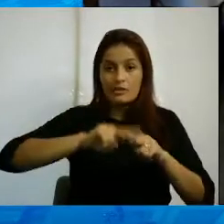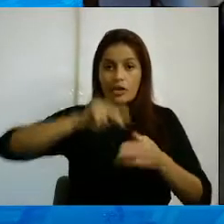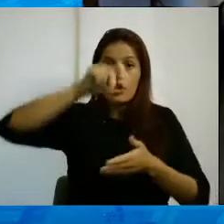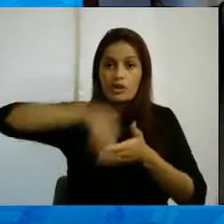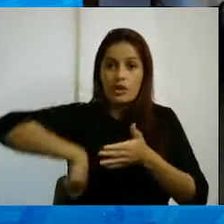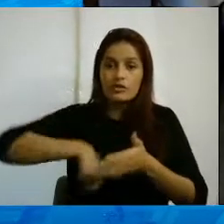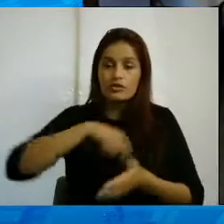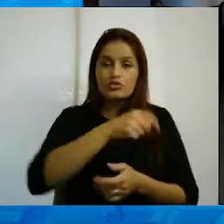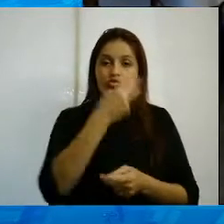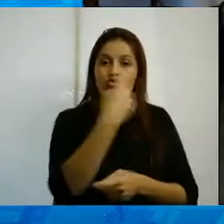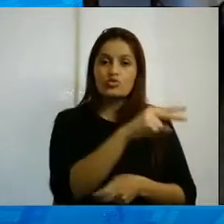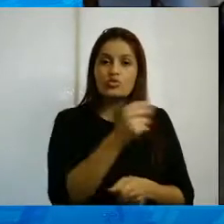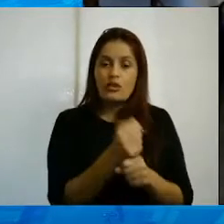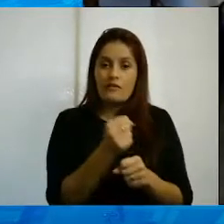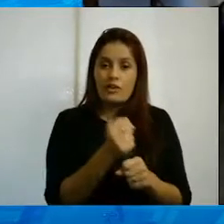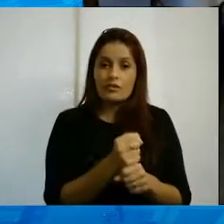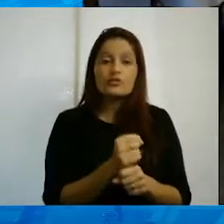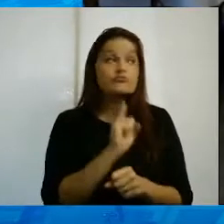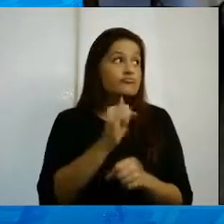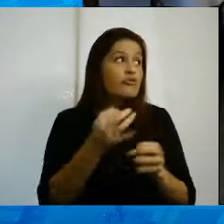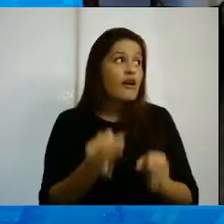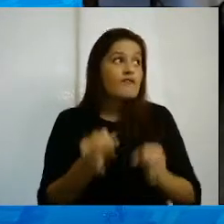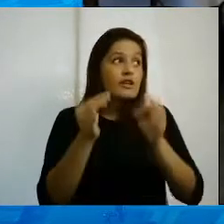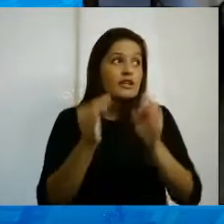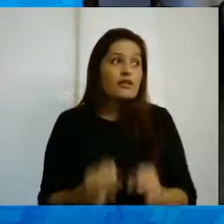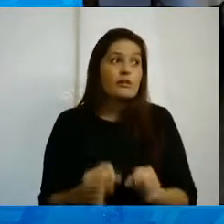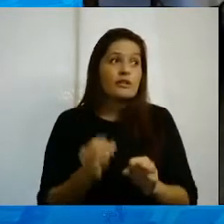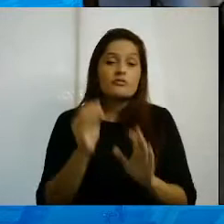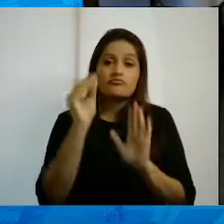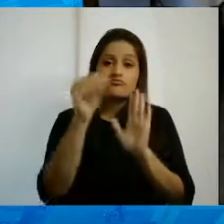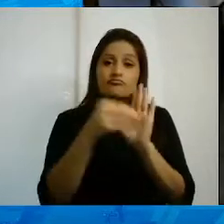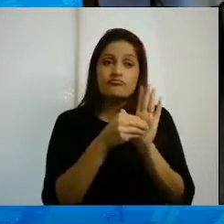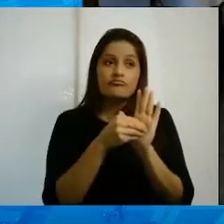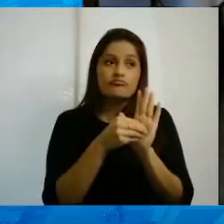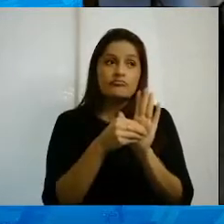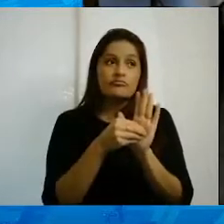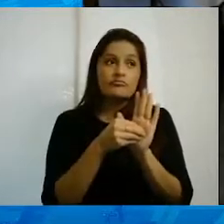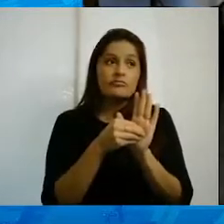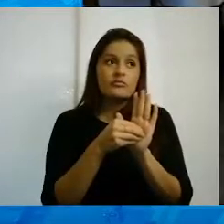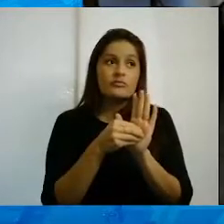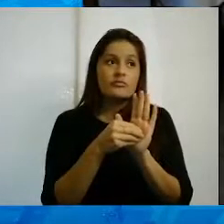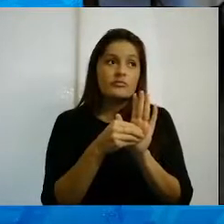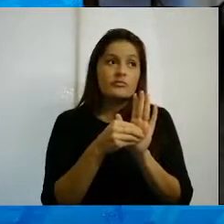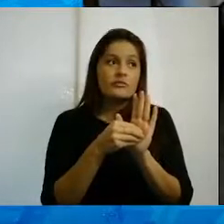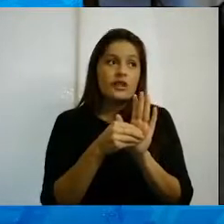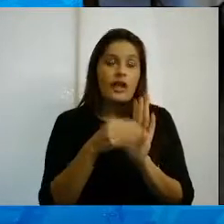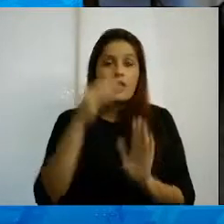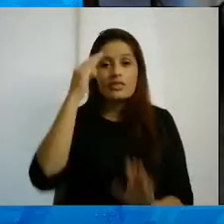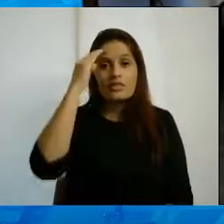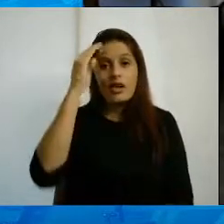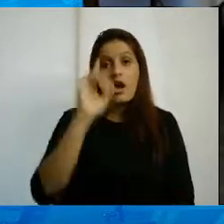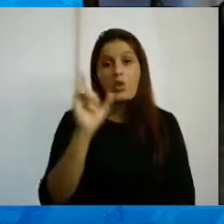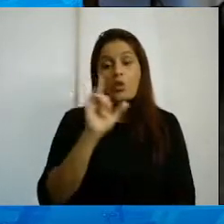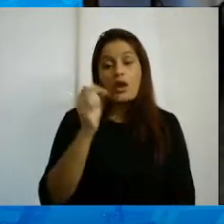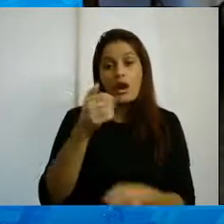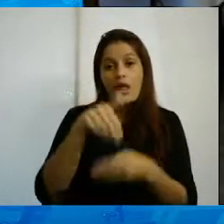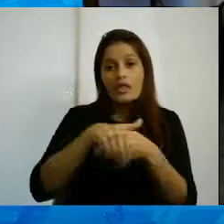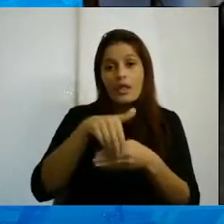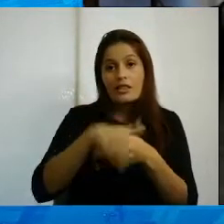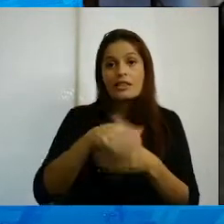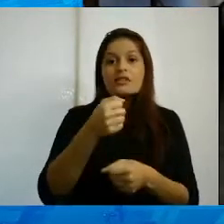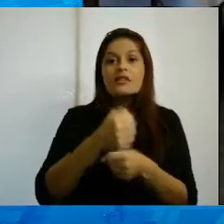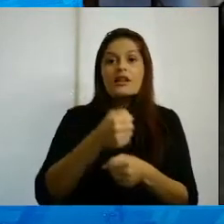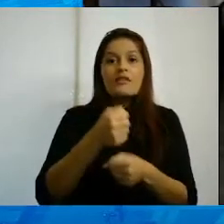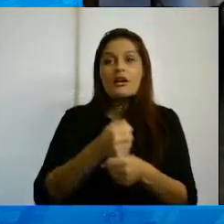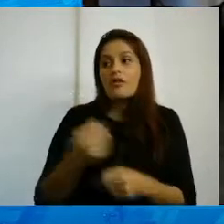labores, la cual efectivamente notifica el día lunes en la tarde de estos trabajos, no notifica a